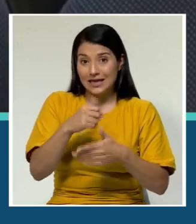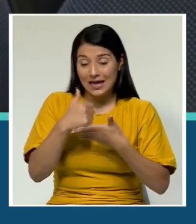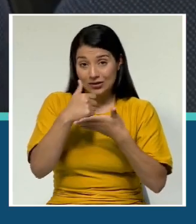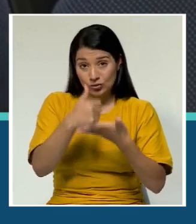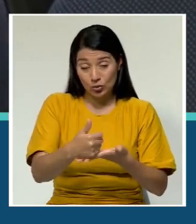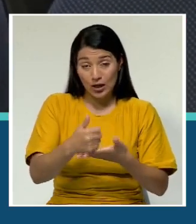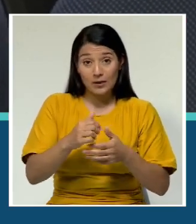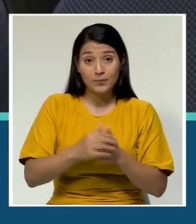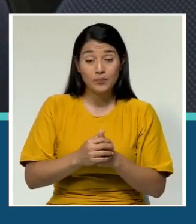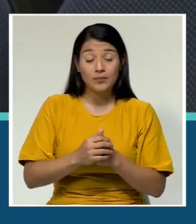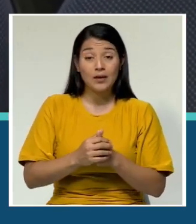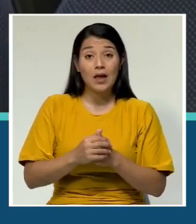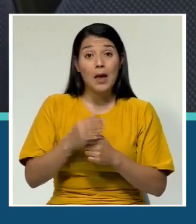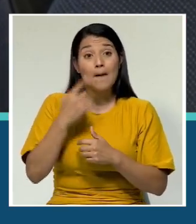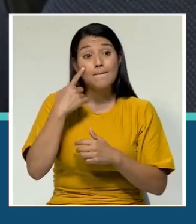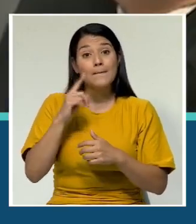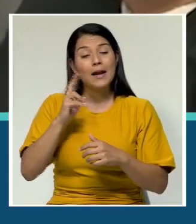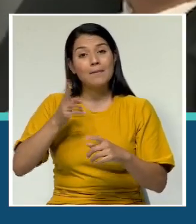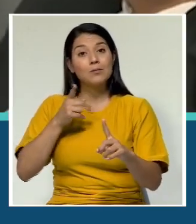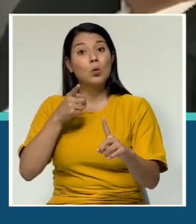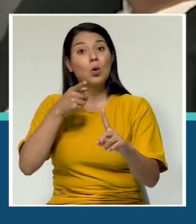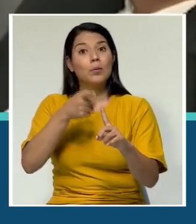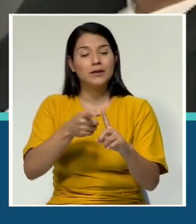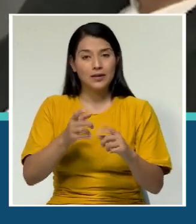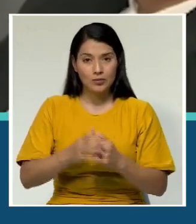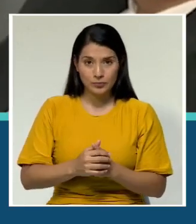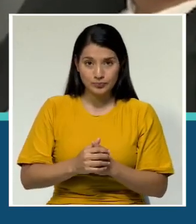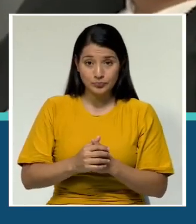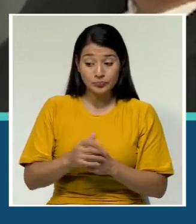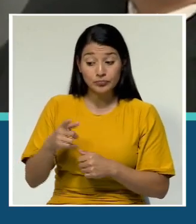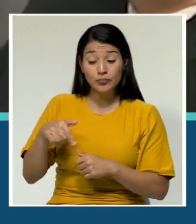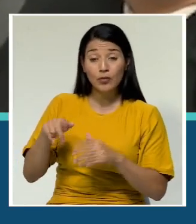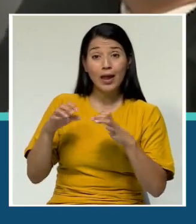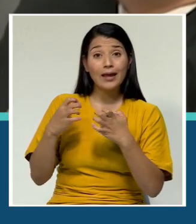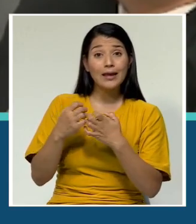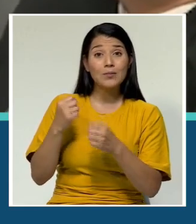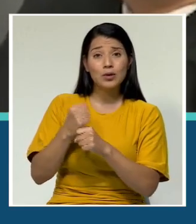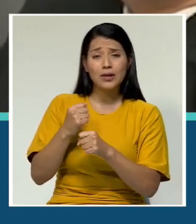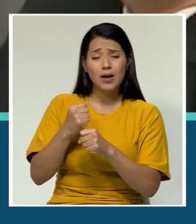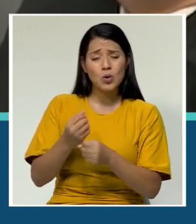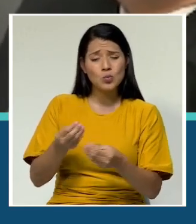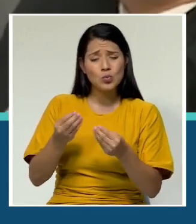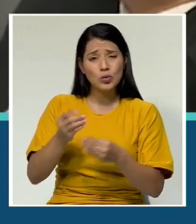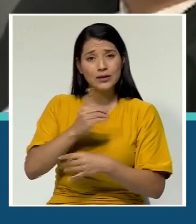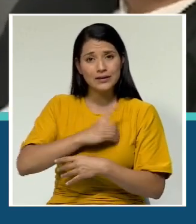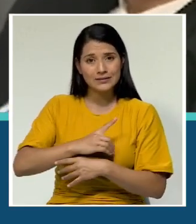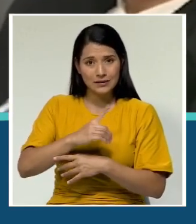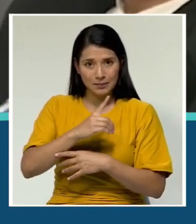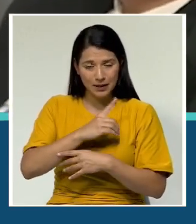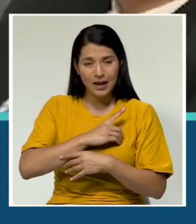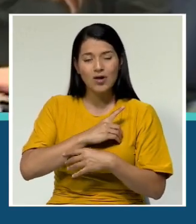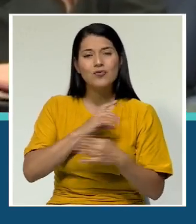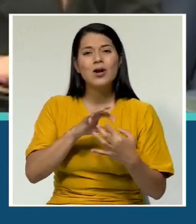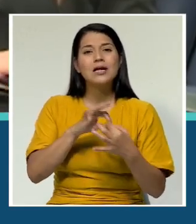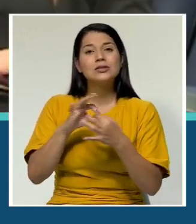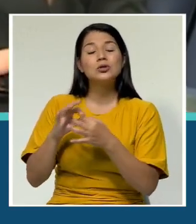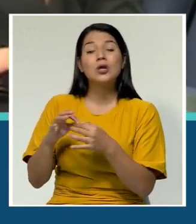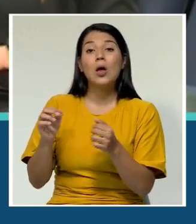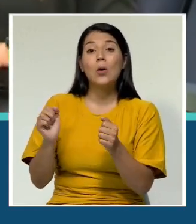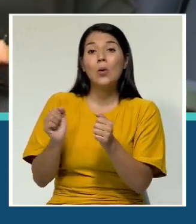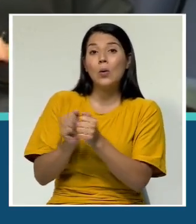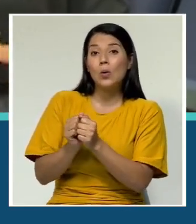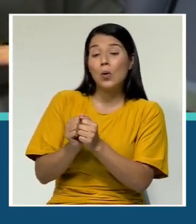estratégica y todos tienen que contribuir su esfuerzo y los recursos a el objetivo común.